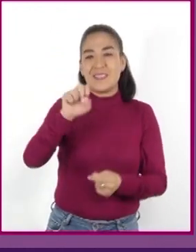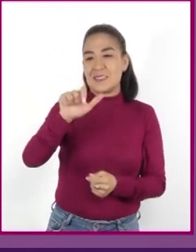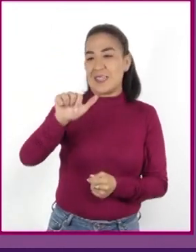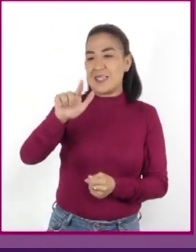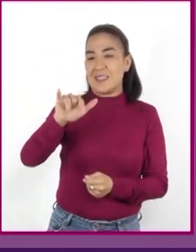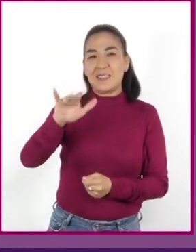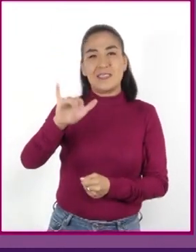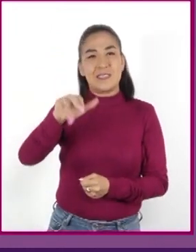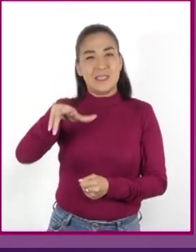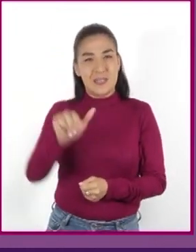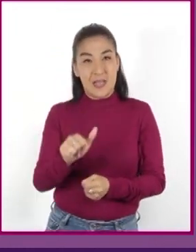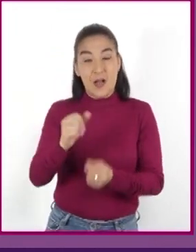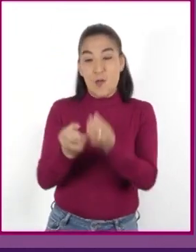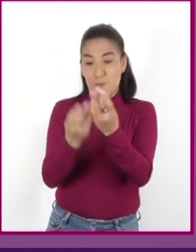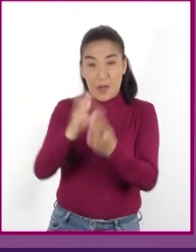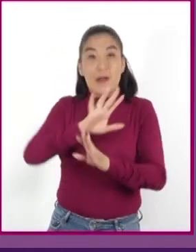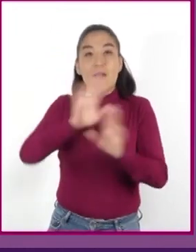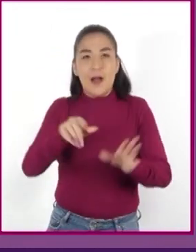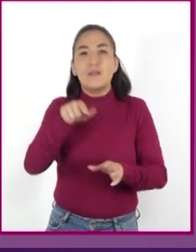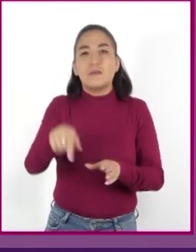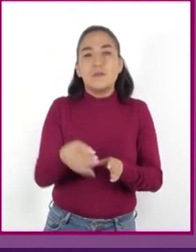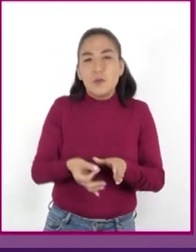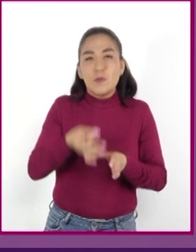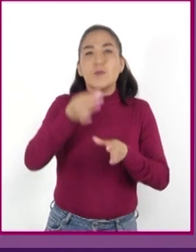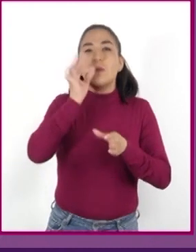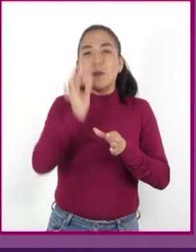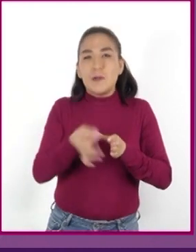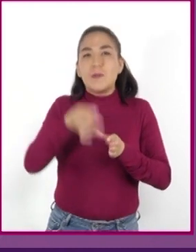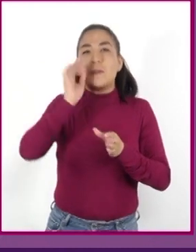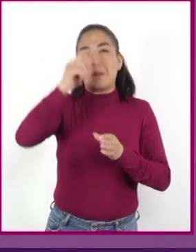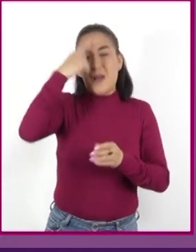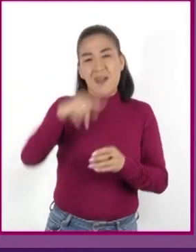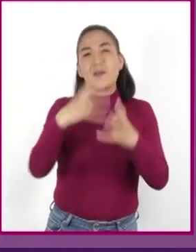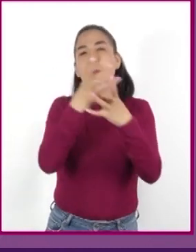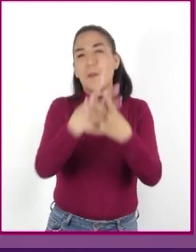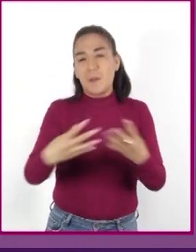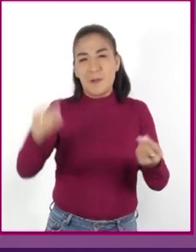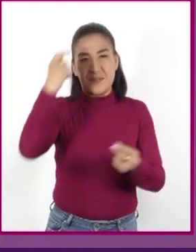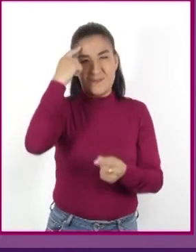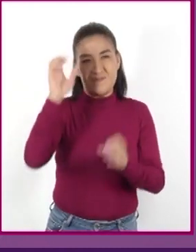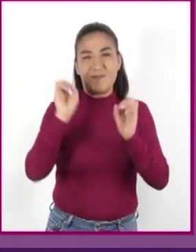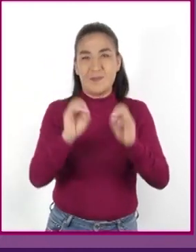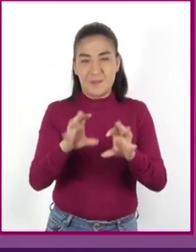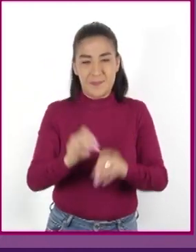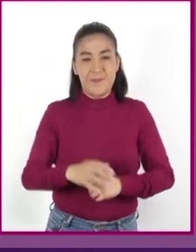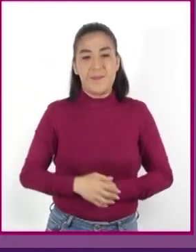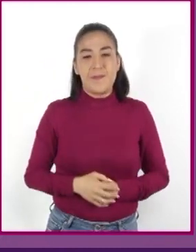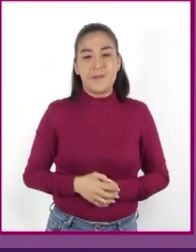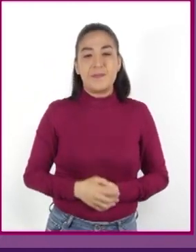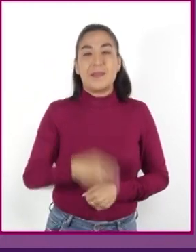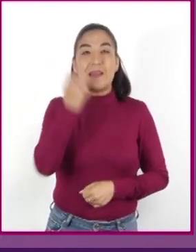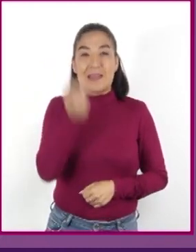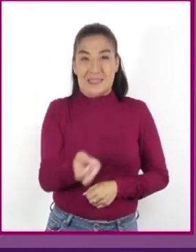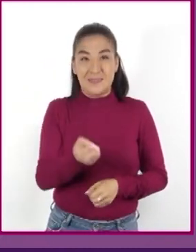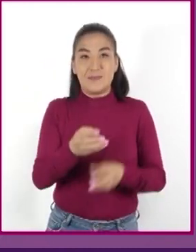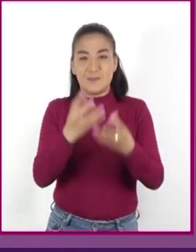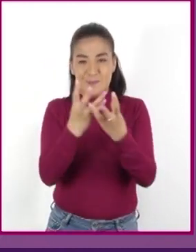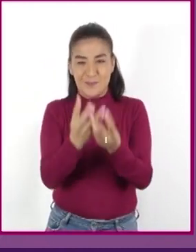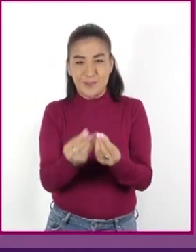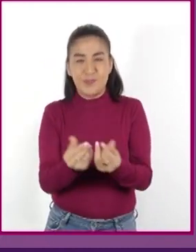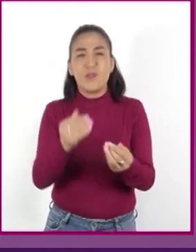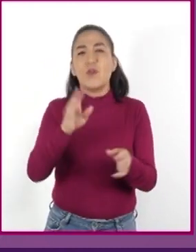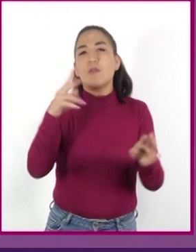y después la consumían durante el día para quitar el malestar. Dado a que esta sustancia